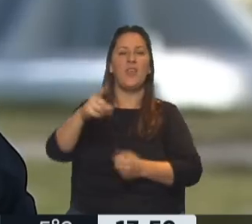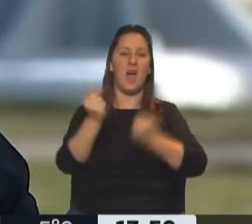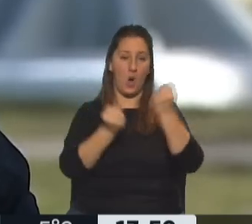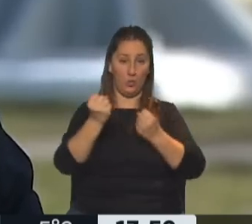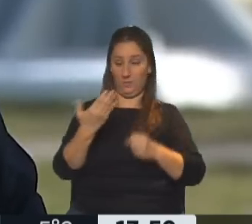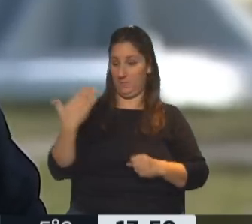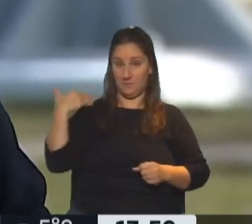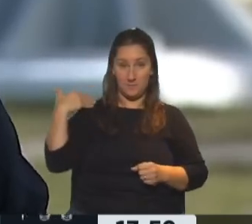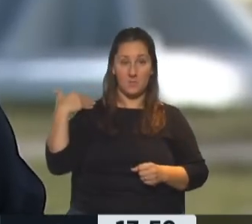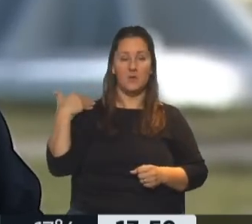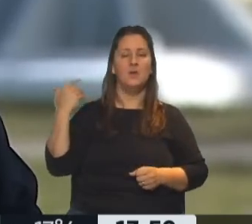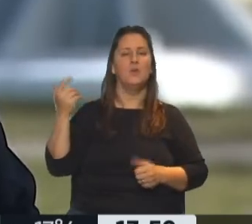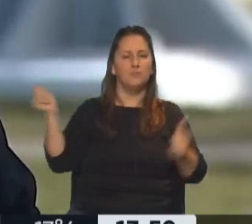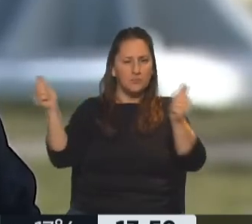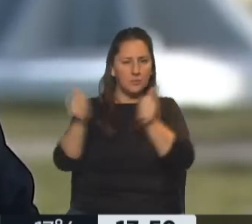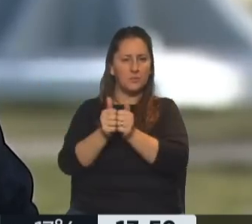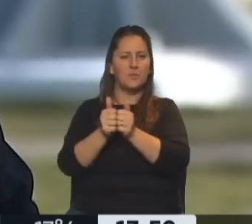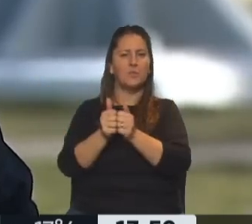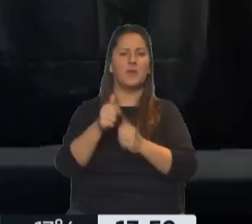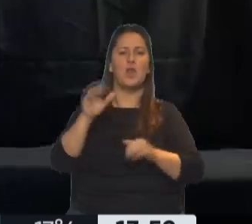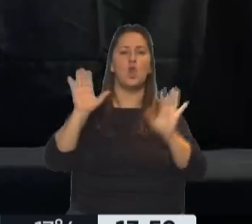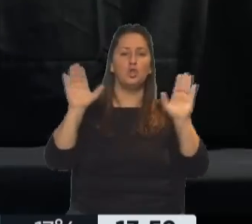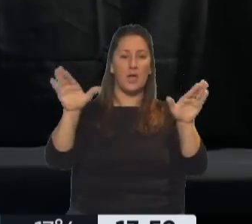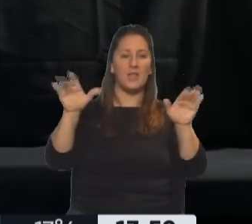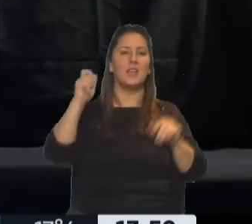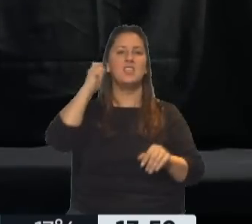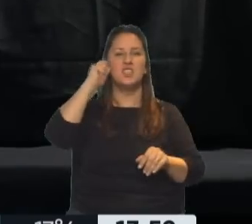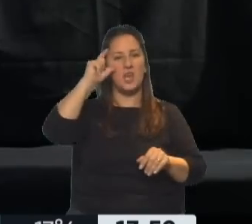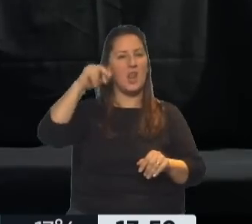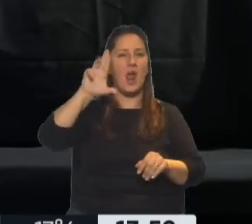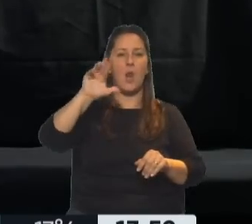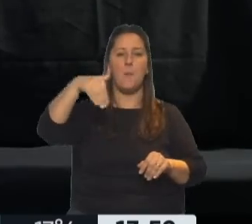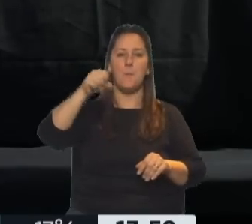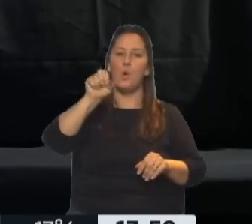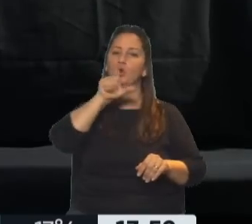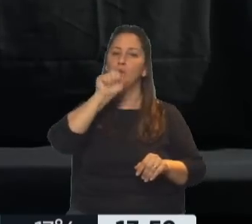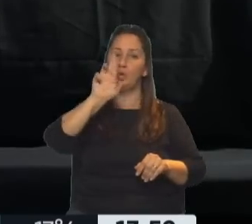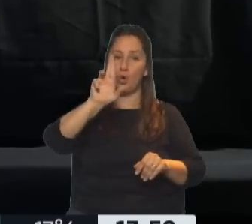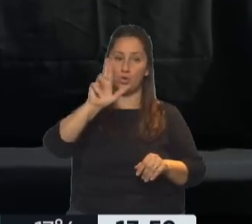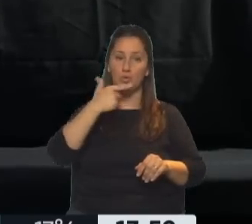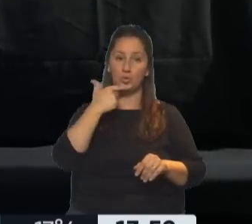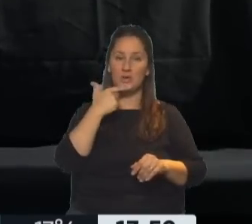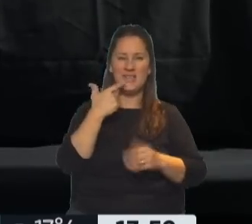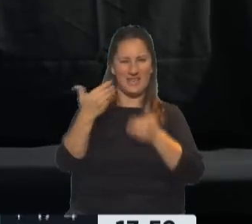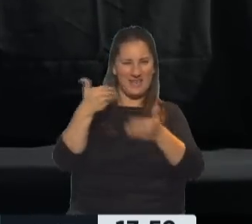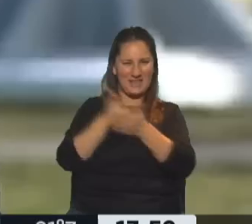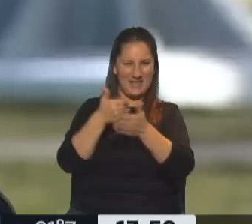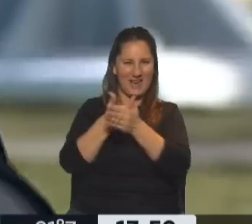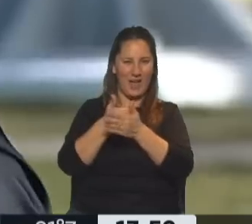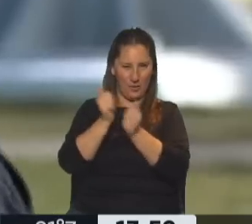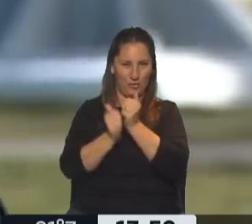Días atrás estuve con el CEO en Los Ángeles de General Motors, que está radicada cerca de Rosario.